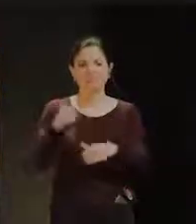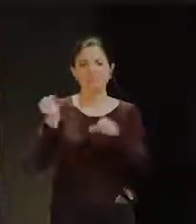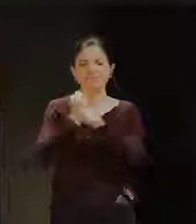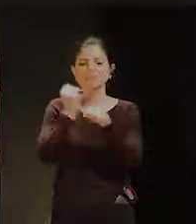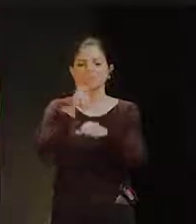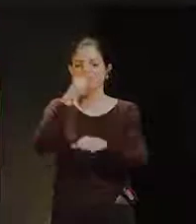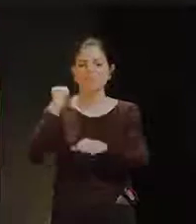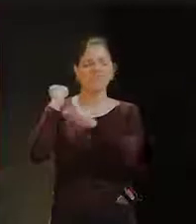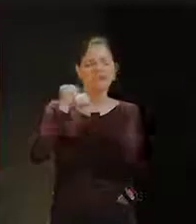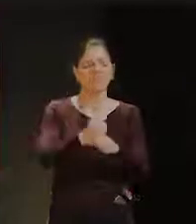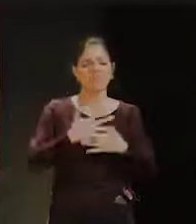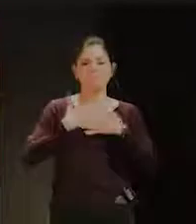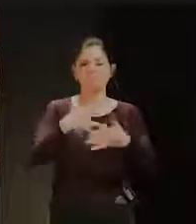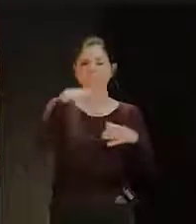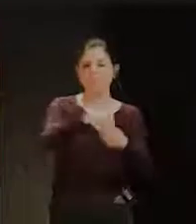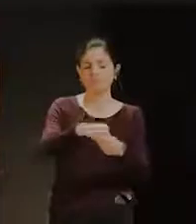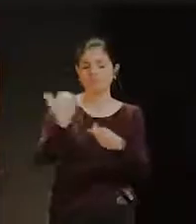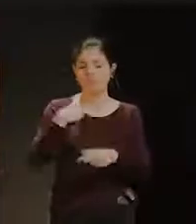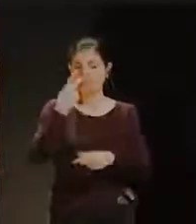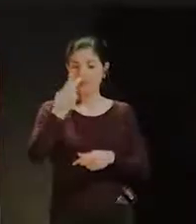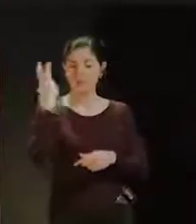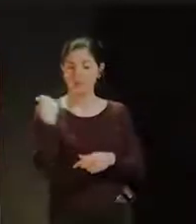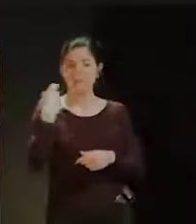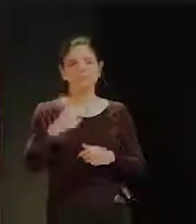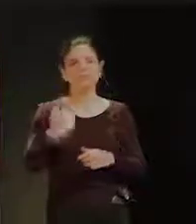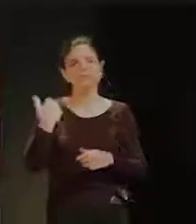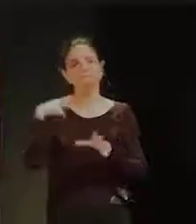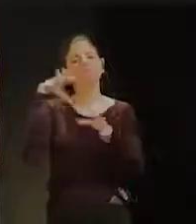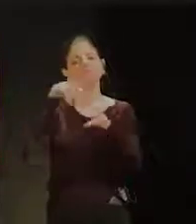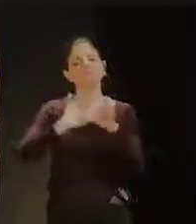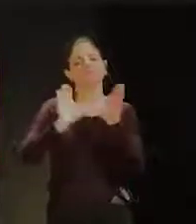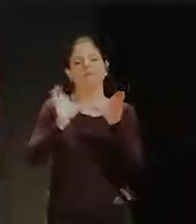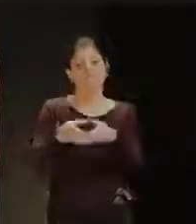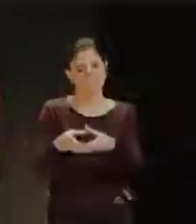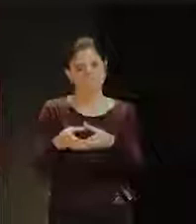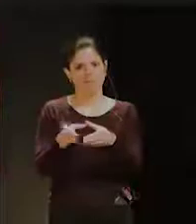Trabajó durante muchos años como voluntaria y desde hace 2 años forma parte del equipo